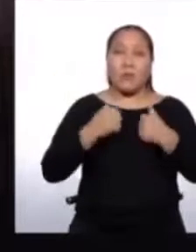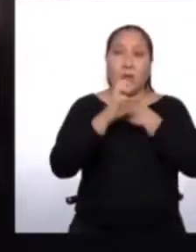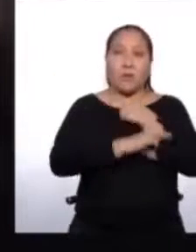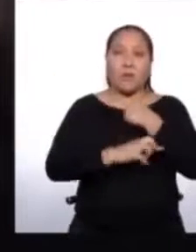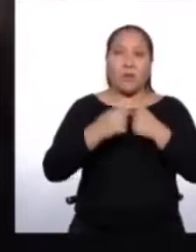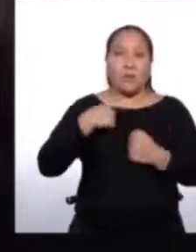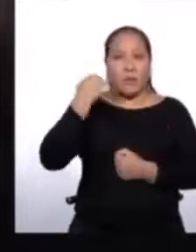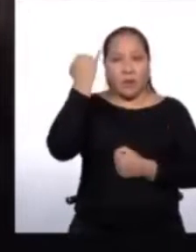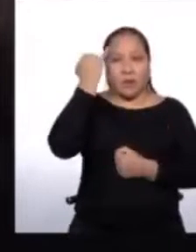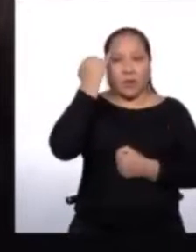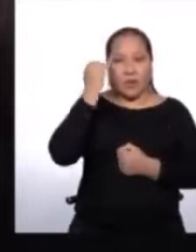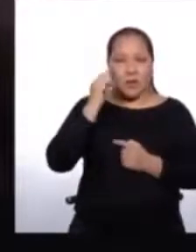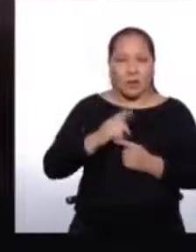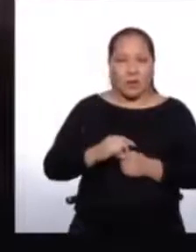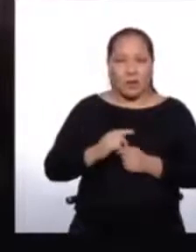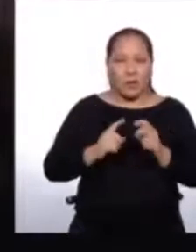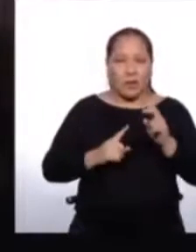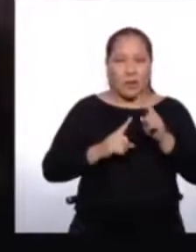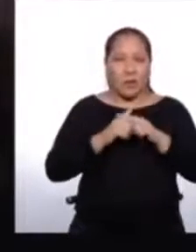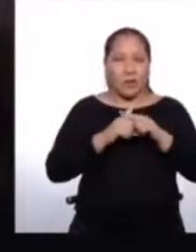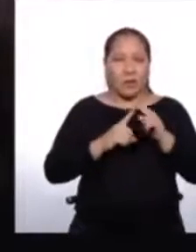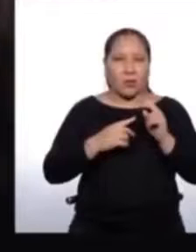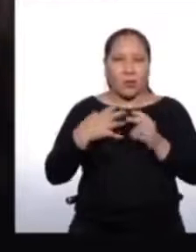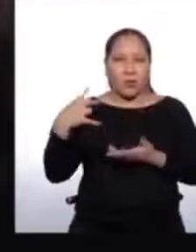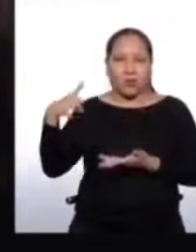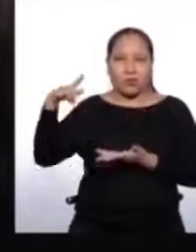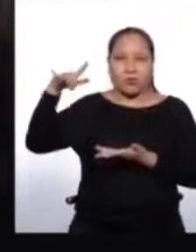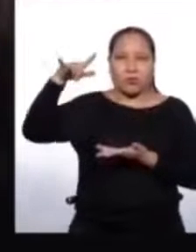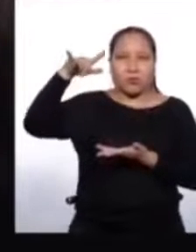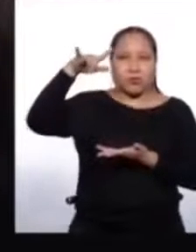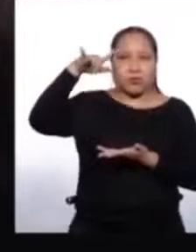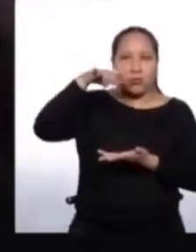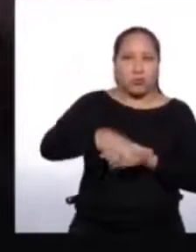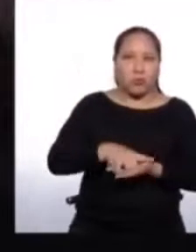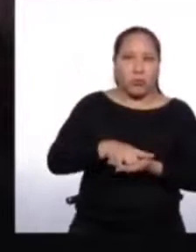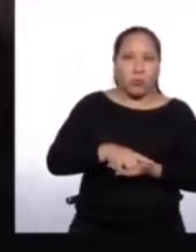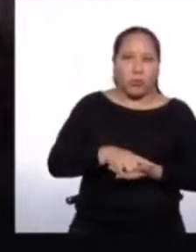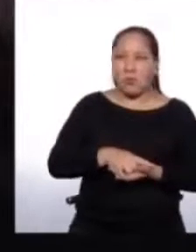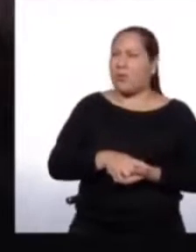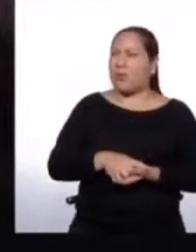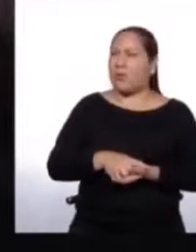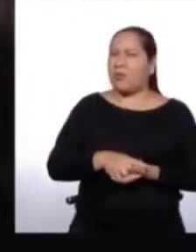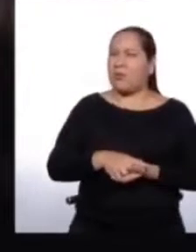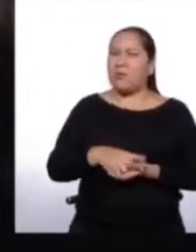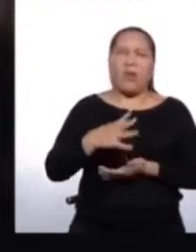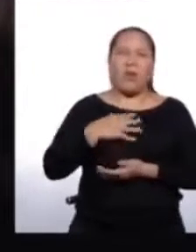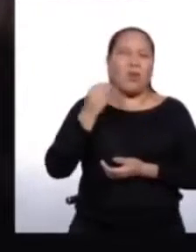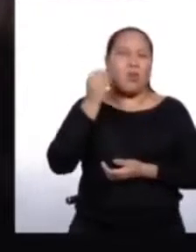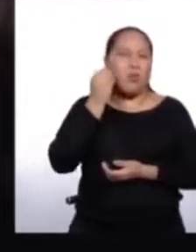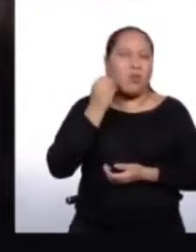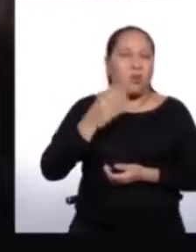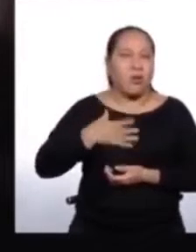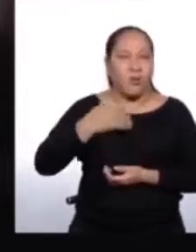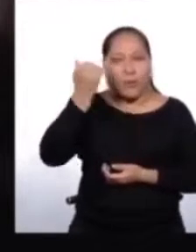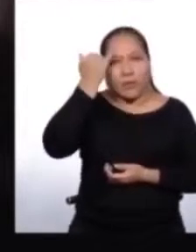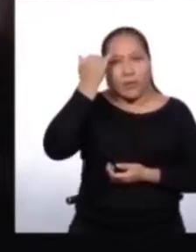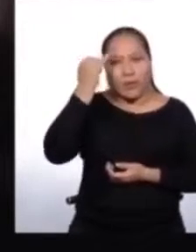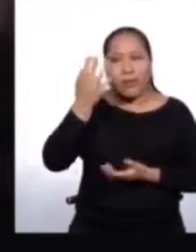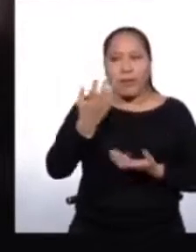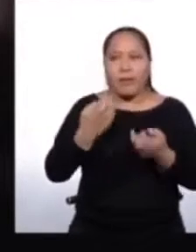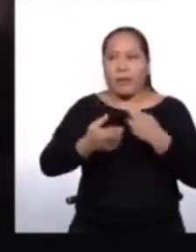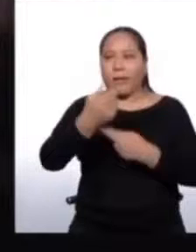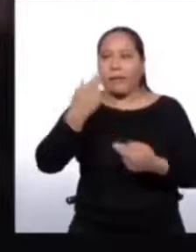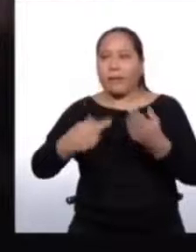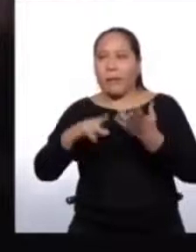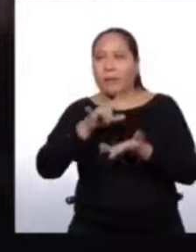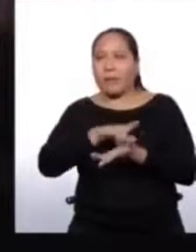ideas descabelladas más fueron surgiendo. Cuando aterricé, me di cuenta de lo absurda de mi determinación. Quise volver en el mismo avión